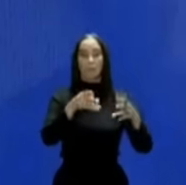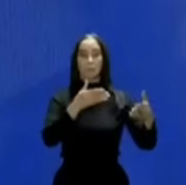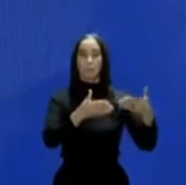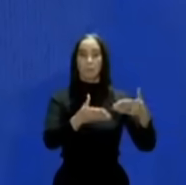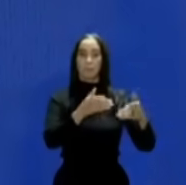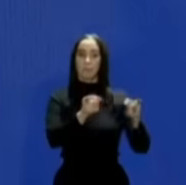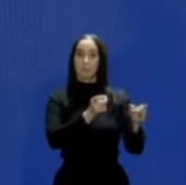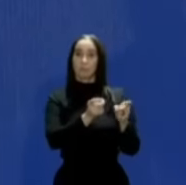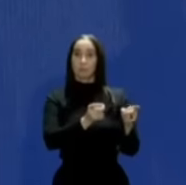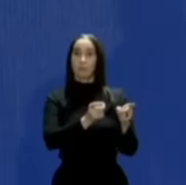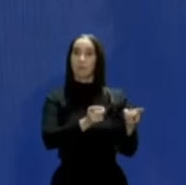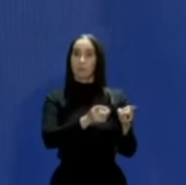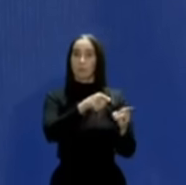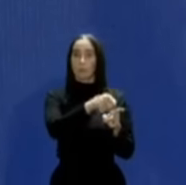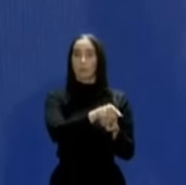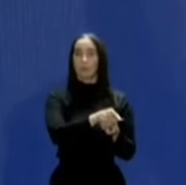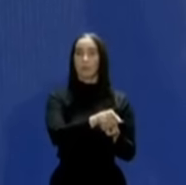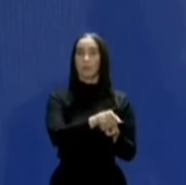había un control